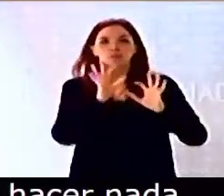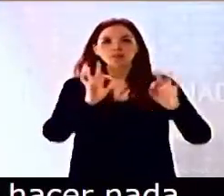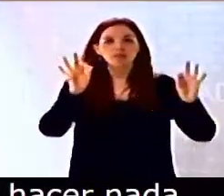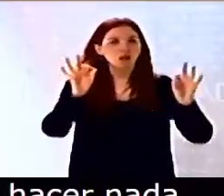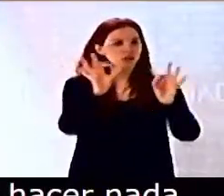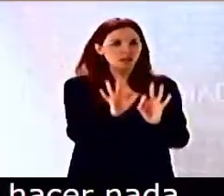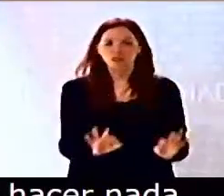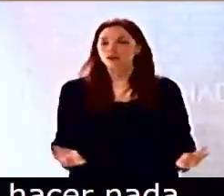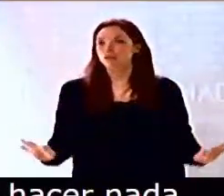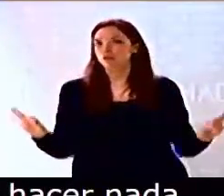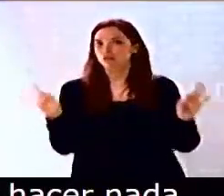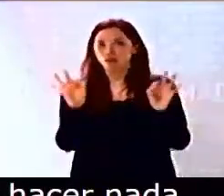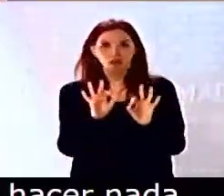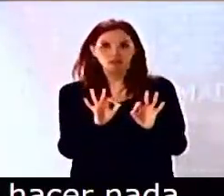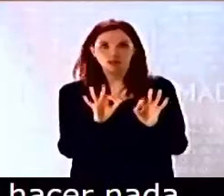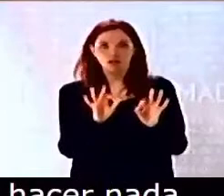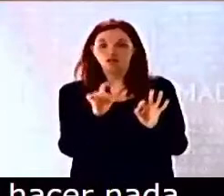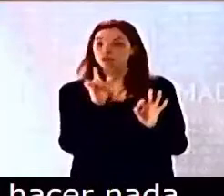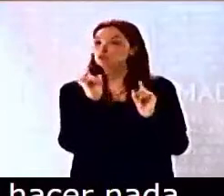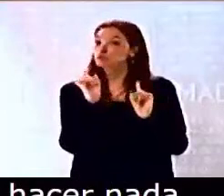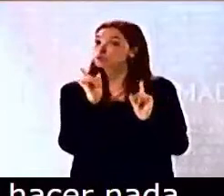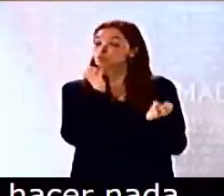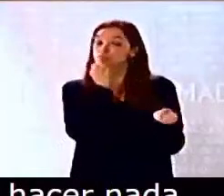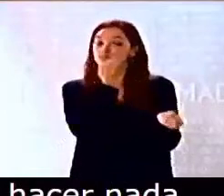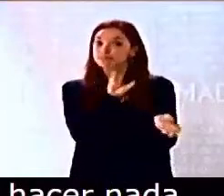Se les debe informar